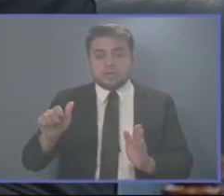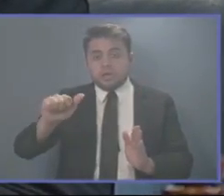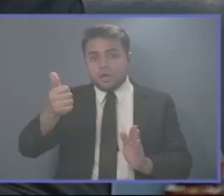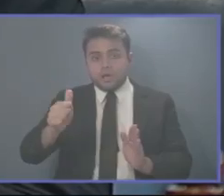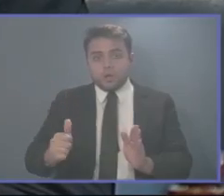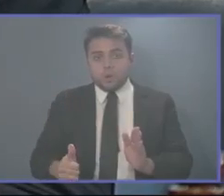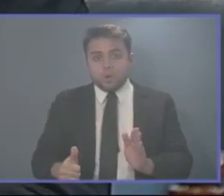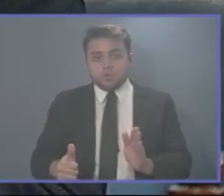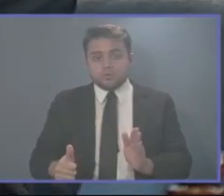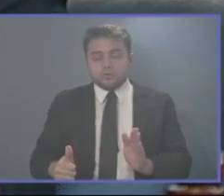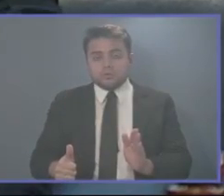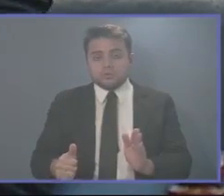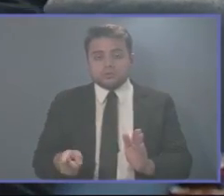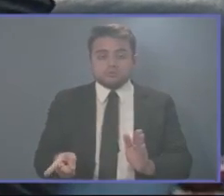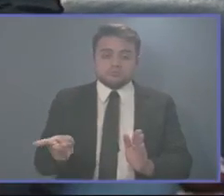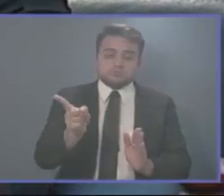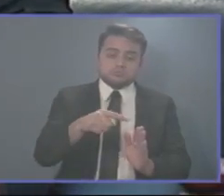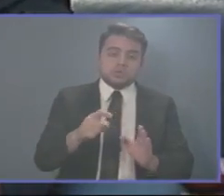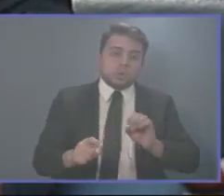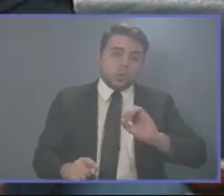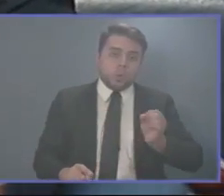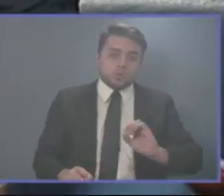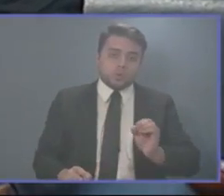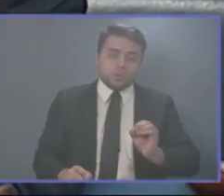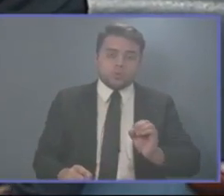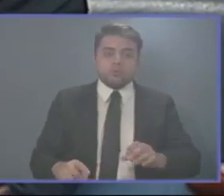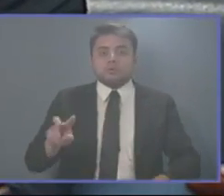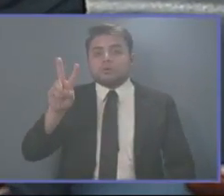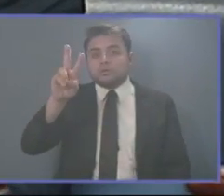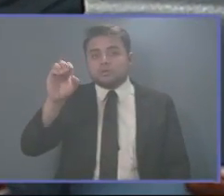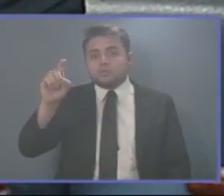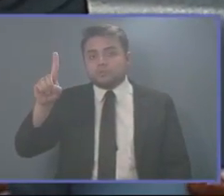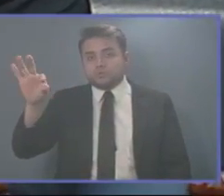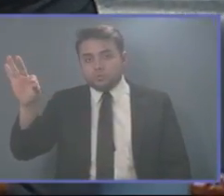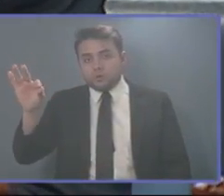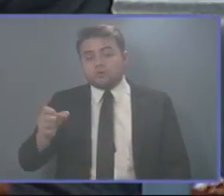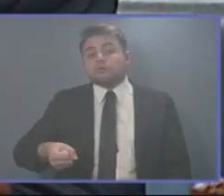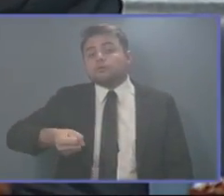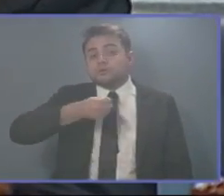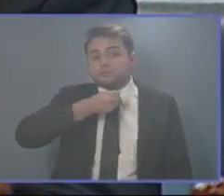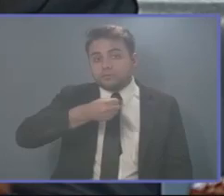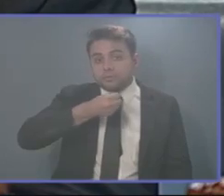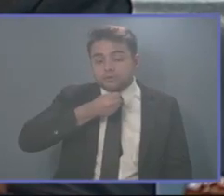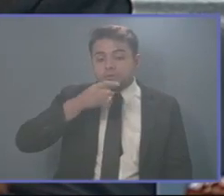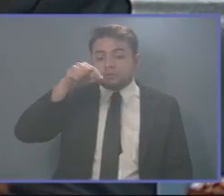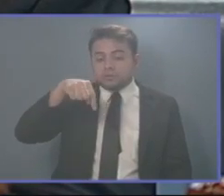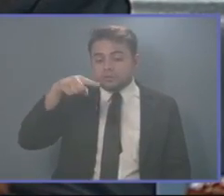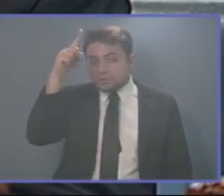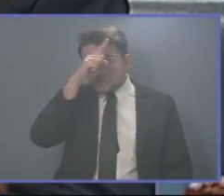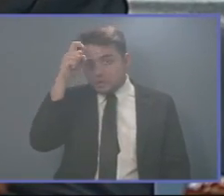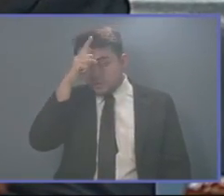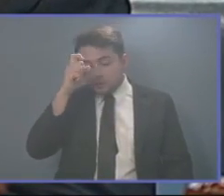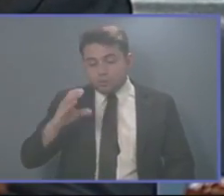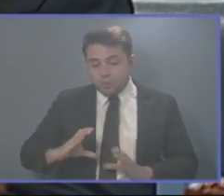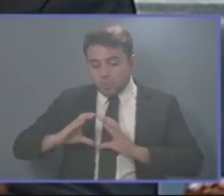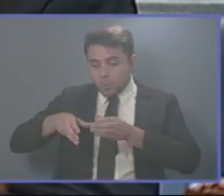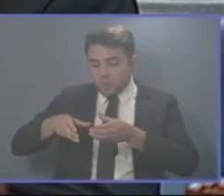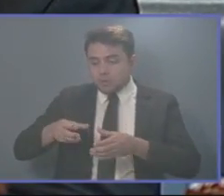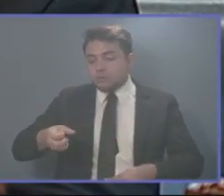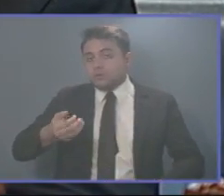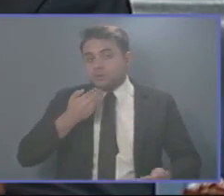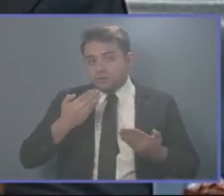2019 la información sobre el trabajo de la comisión se describe de la siguiente forma